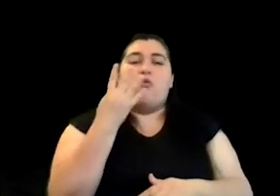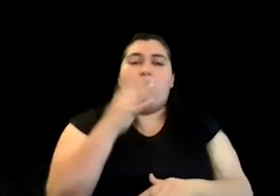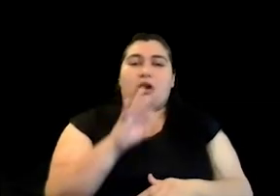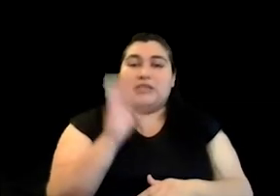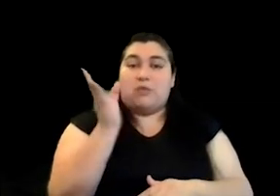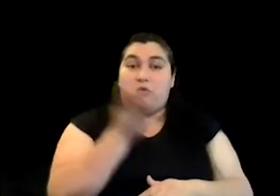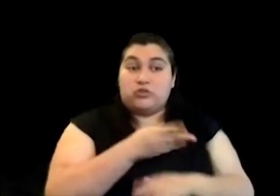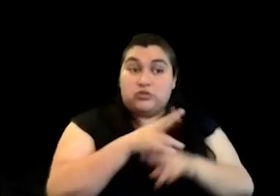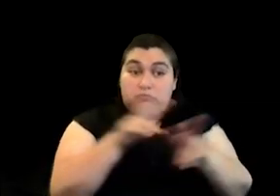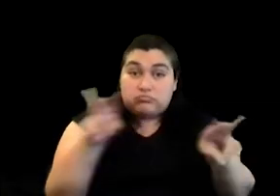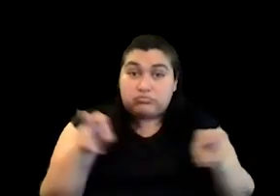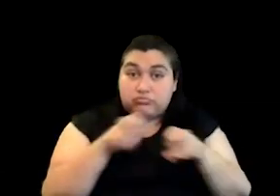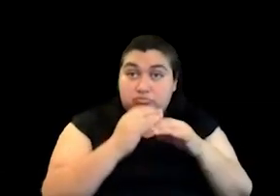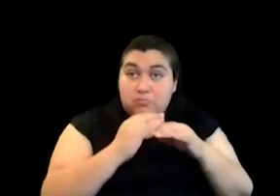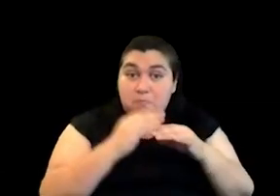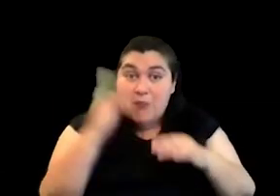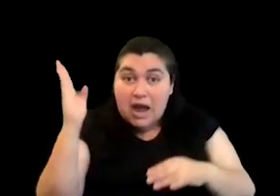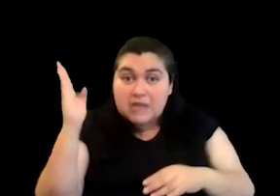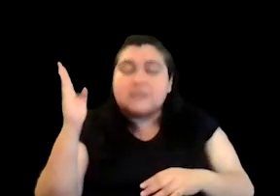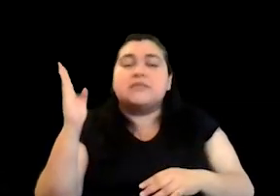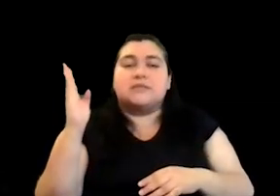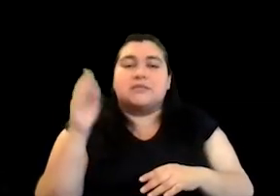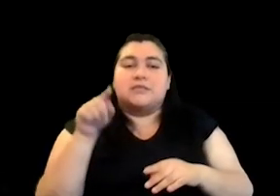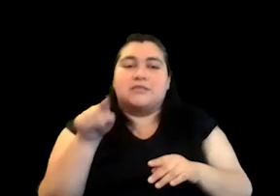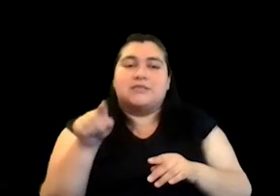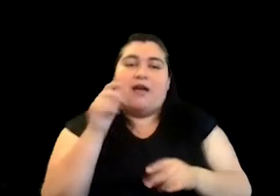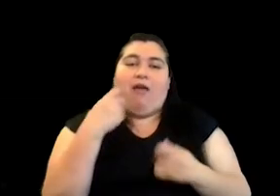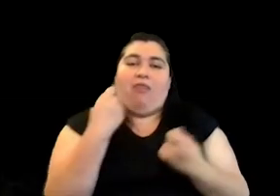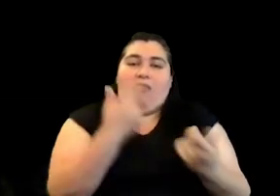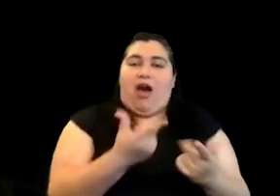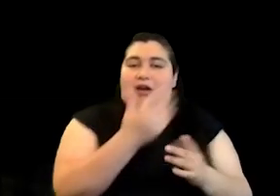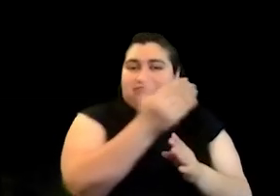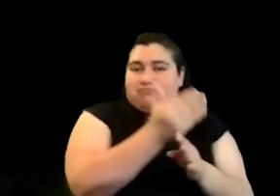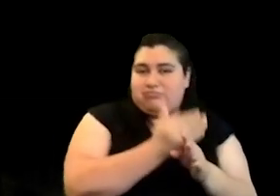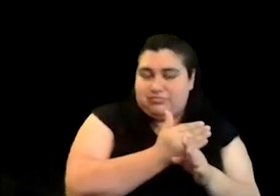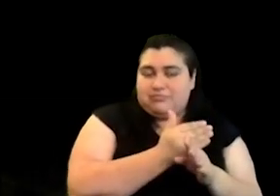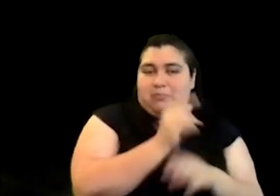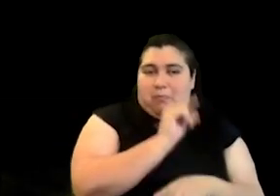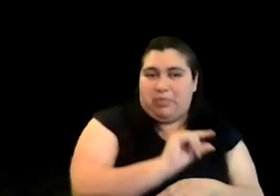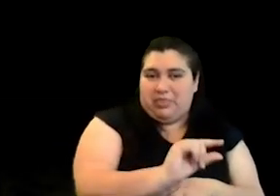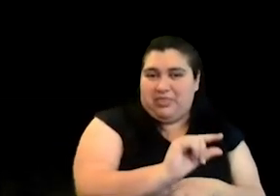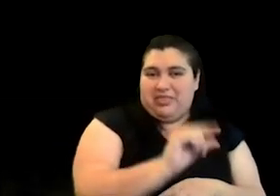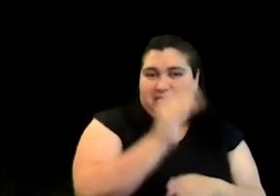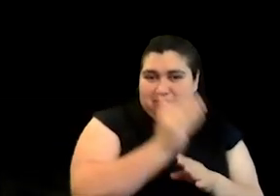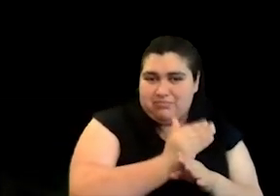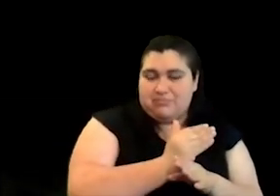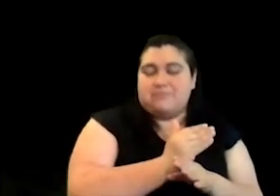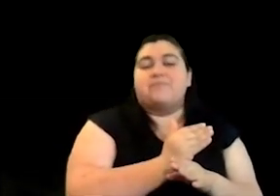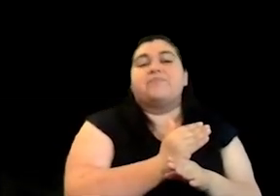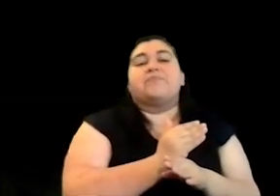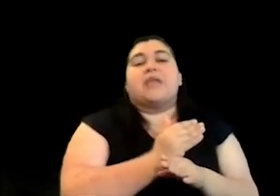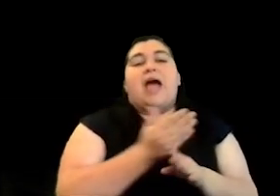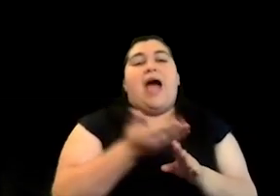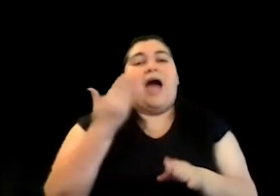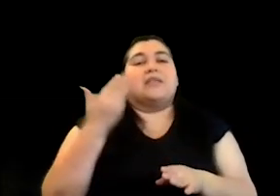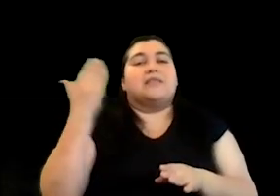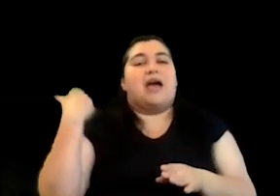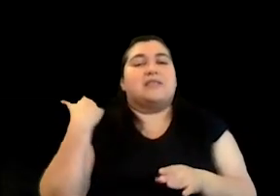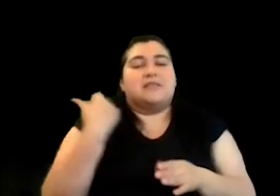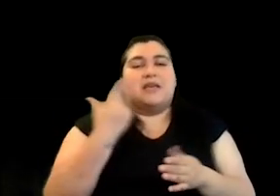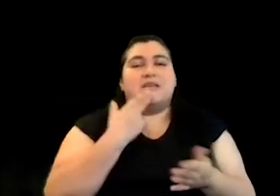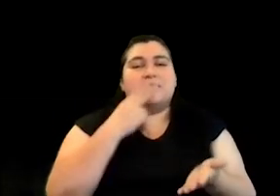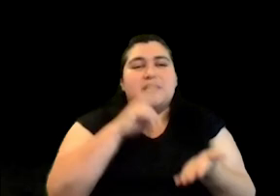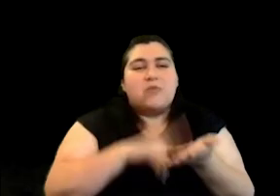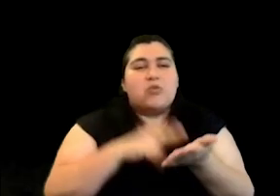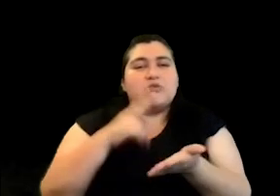40% del importe estimado, porque quizás en el periodo inmediato anterior tuvieron rentas extraordinarias, a lo